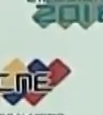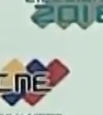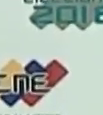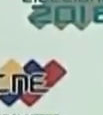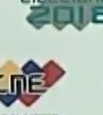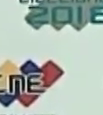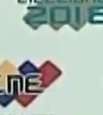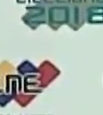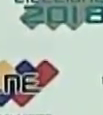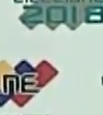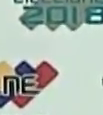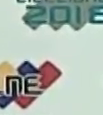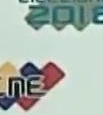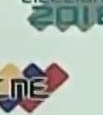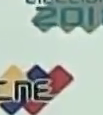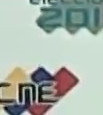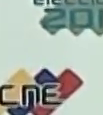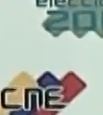el periodo